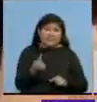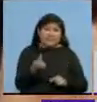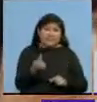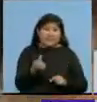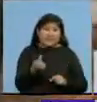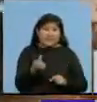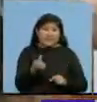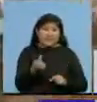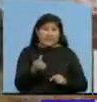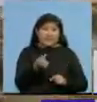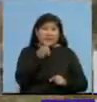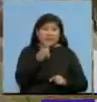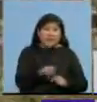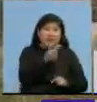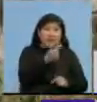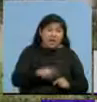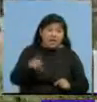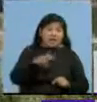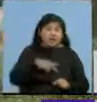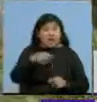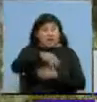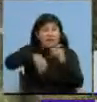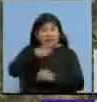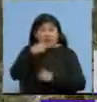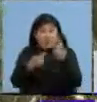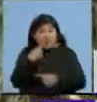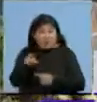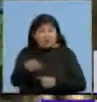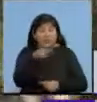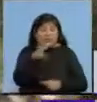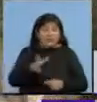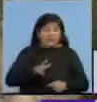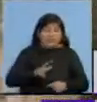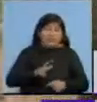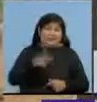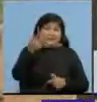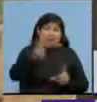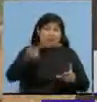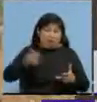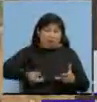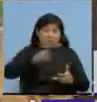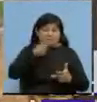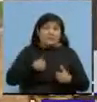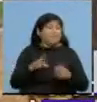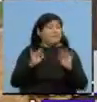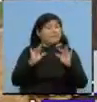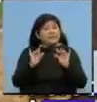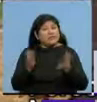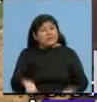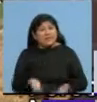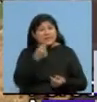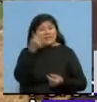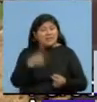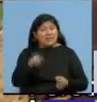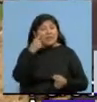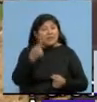de afirmativas en las entrevistas familiares, nos cuesta un poco, ¿no? Por eso también eso es por lo que hicimos